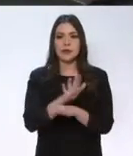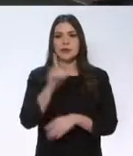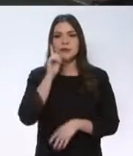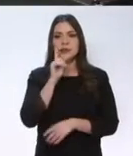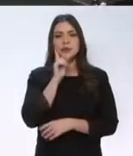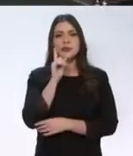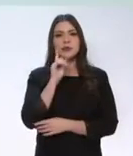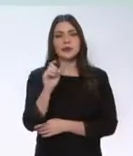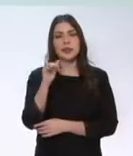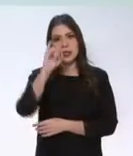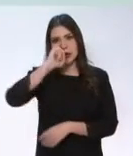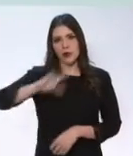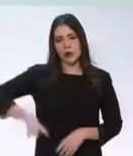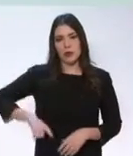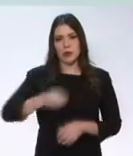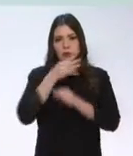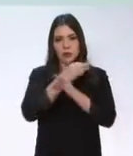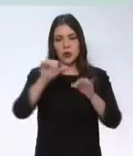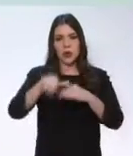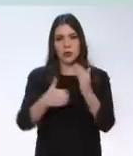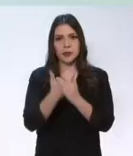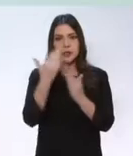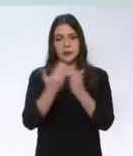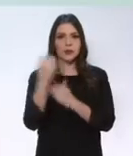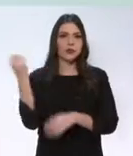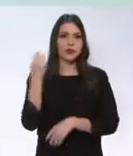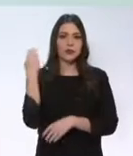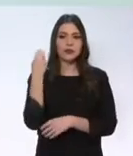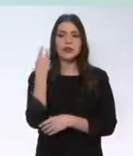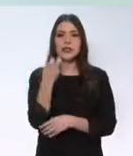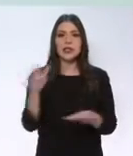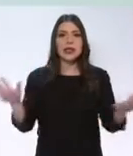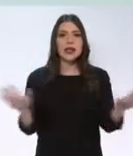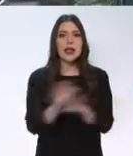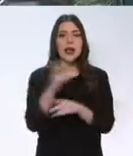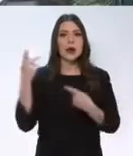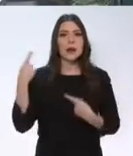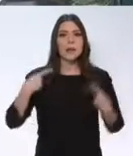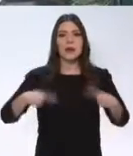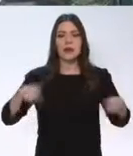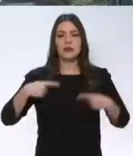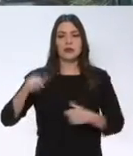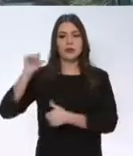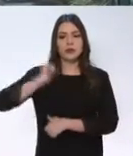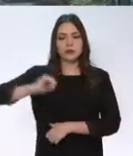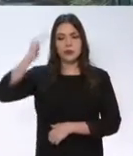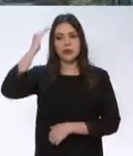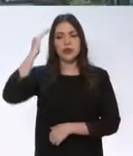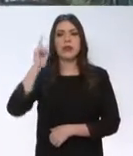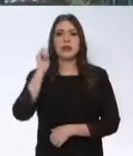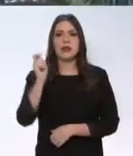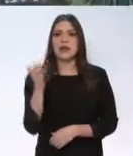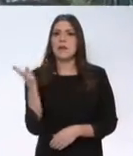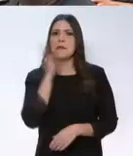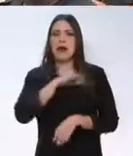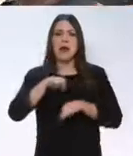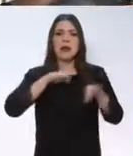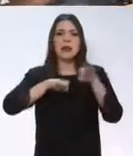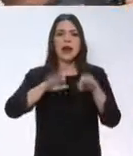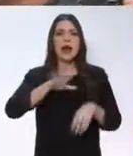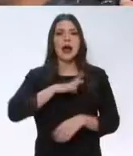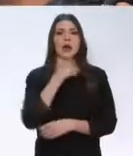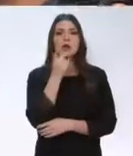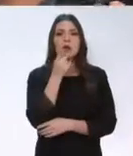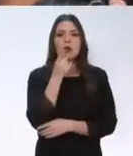conferencia de prensa. Este cambio de mandos obedece a las malas condiciones en las que se mantenían a los elementos de la policía capitalina,